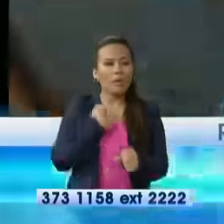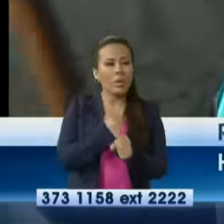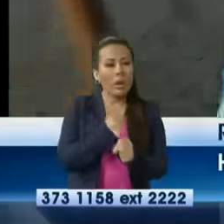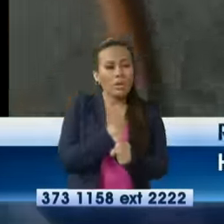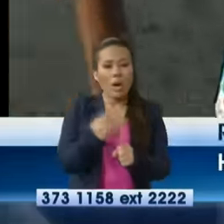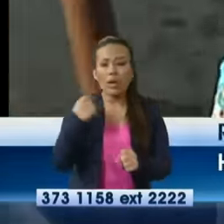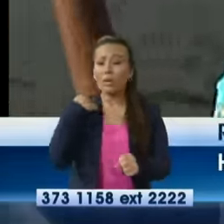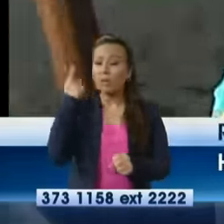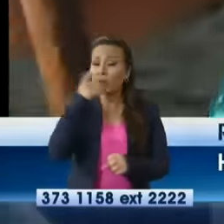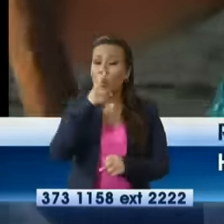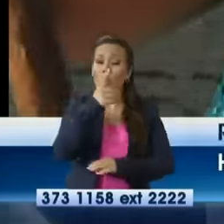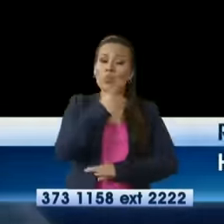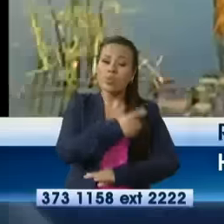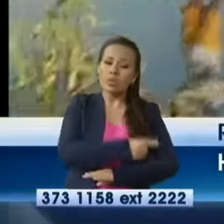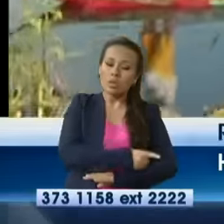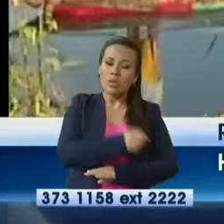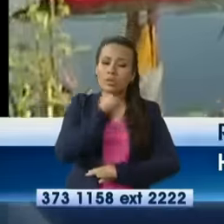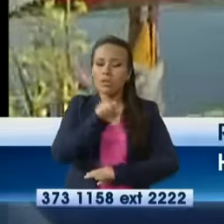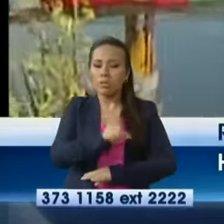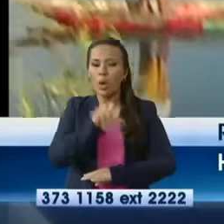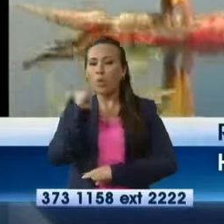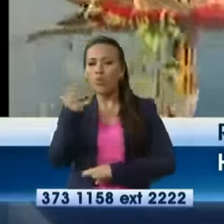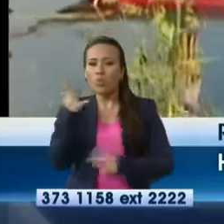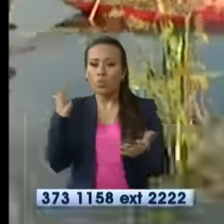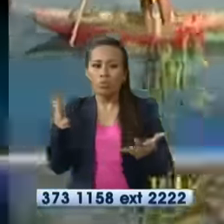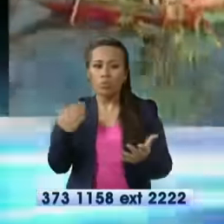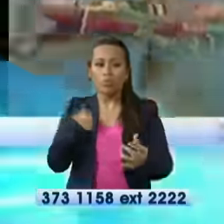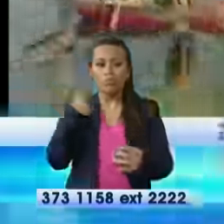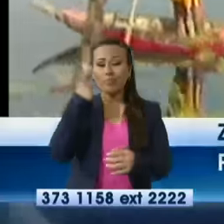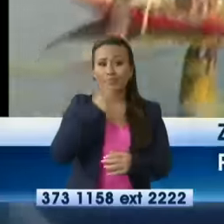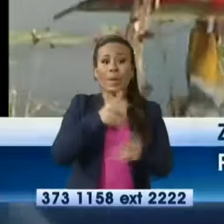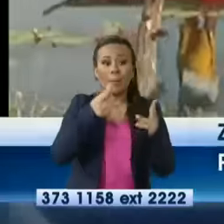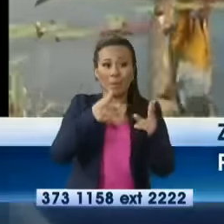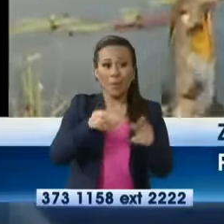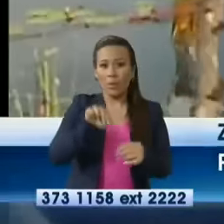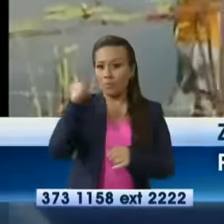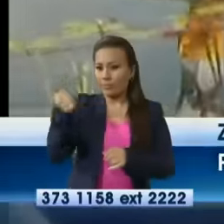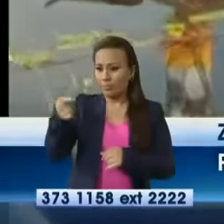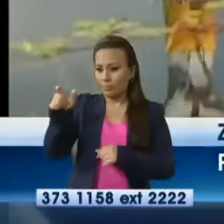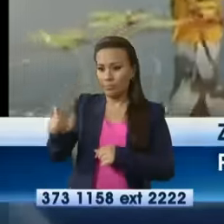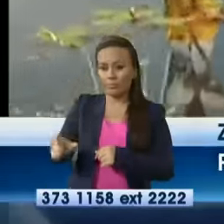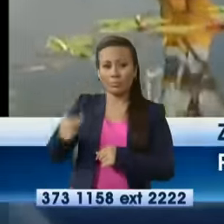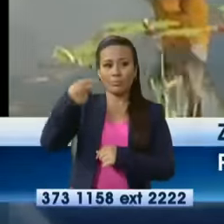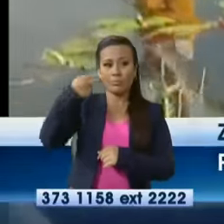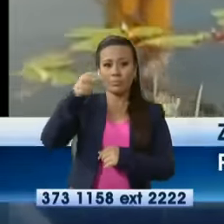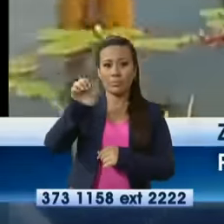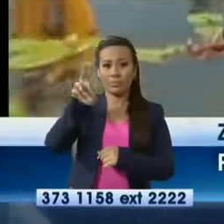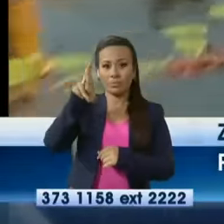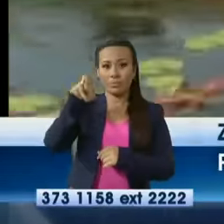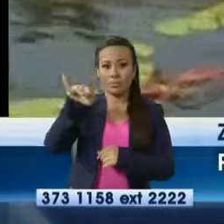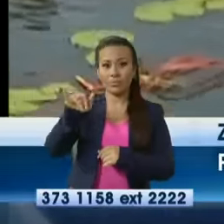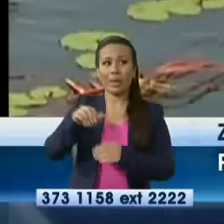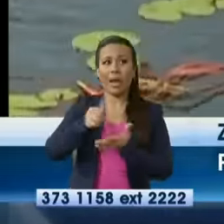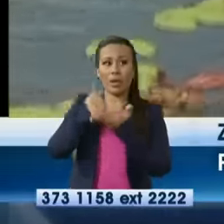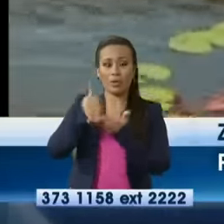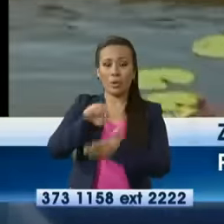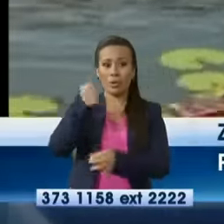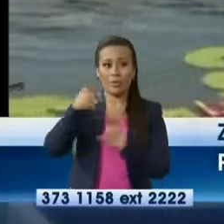día no, un día sí y así. En las mismas condiciones encontramos a Henry Vera, quien con ayuda de otro